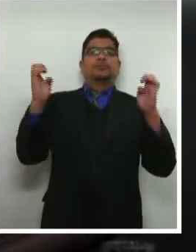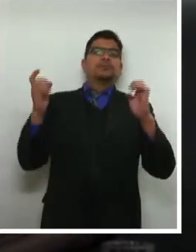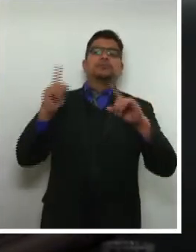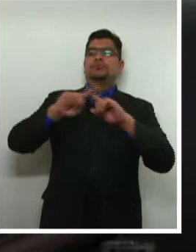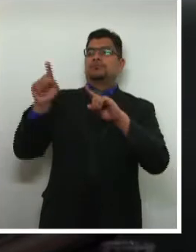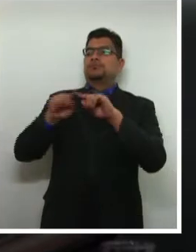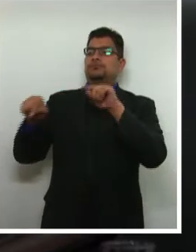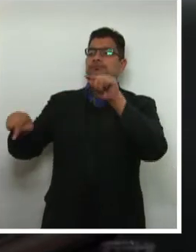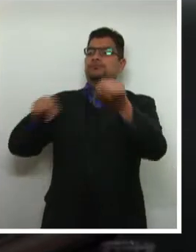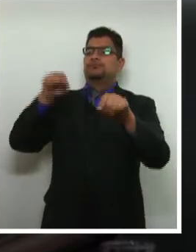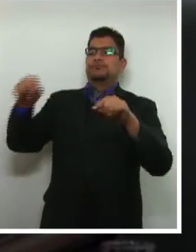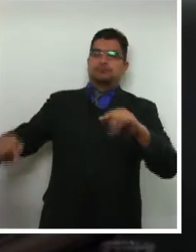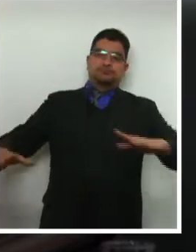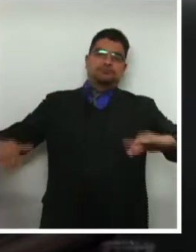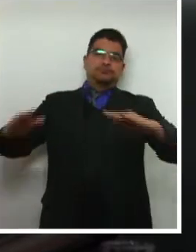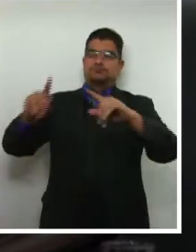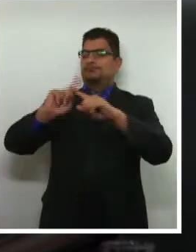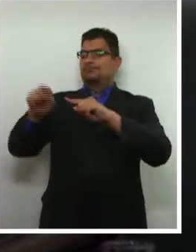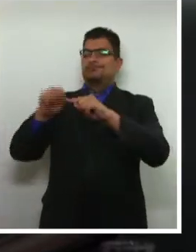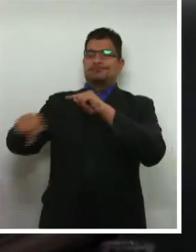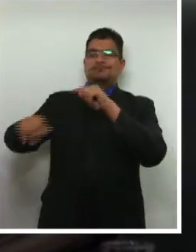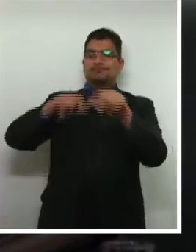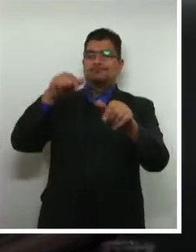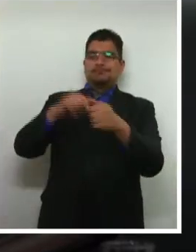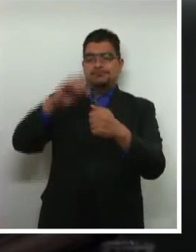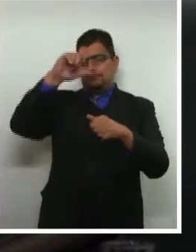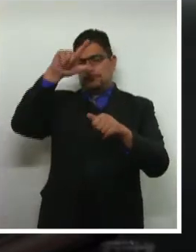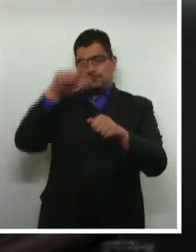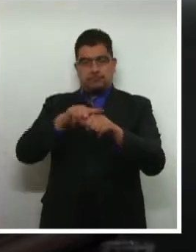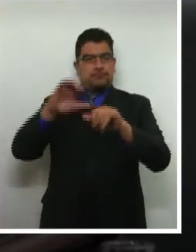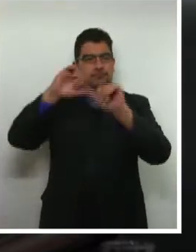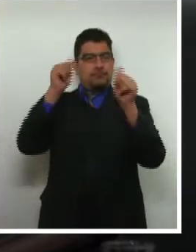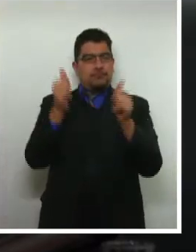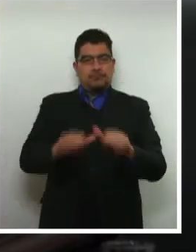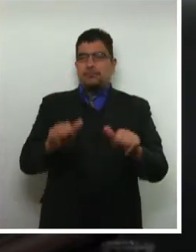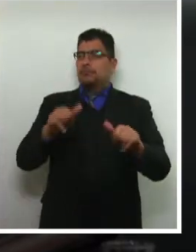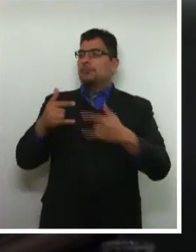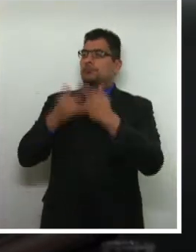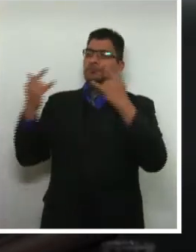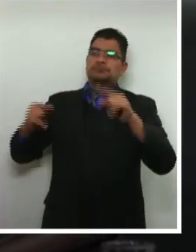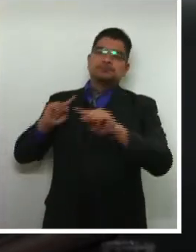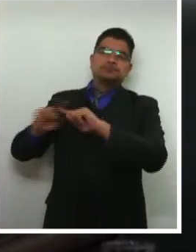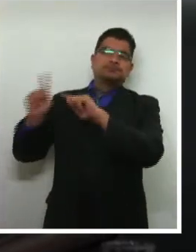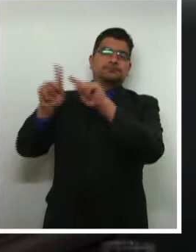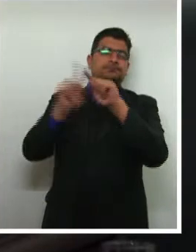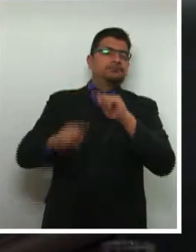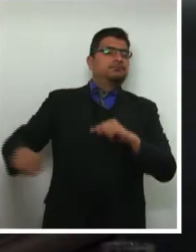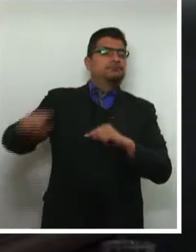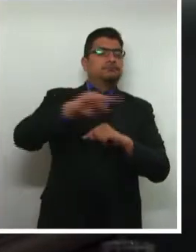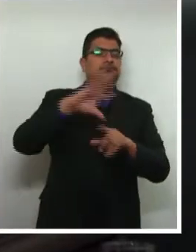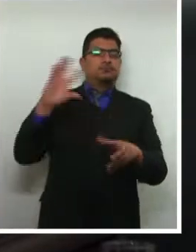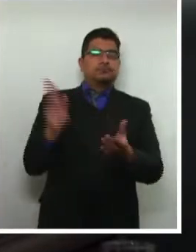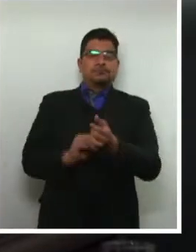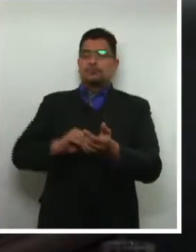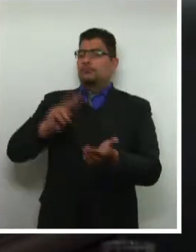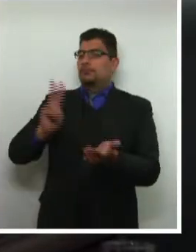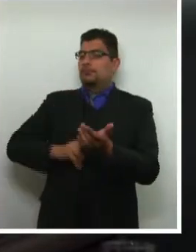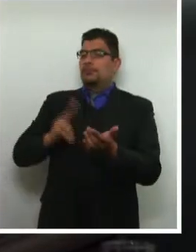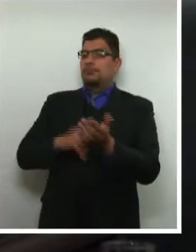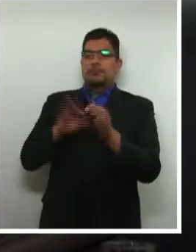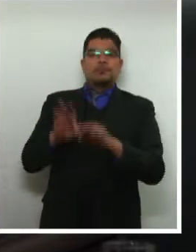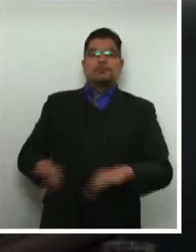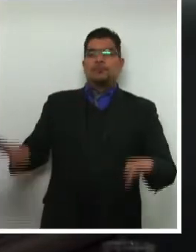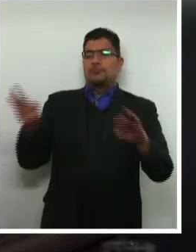y conjuntos arqueológicos, artísticos, históricos. Es la verdadera riqueza de nuestra ciudad este